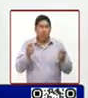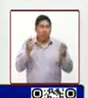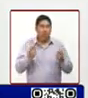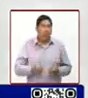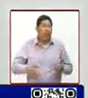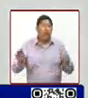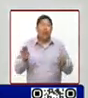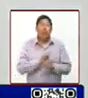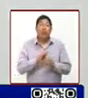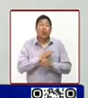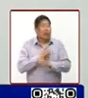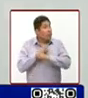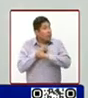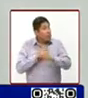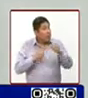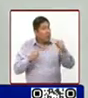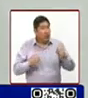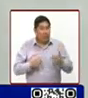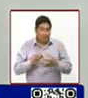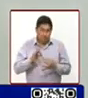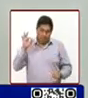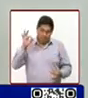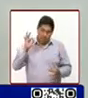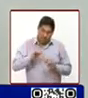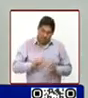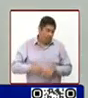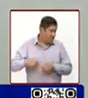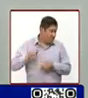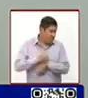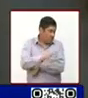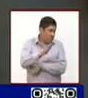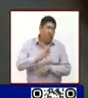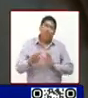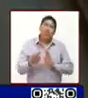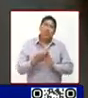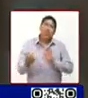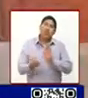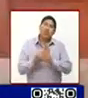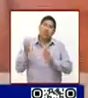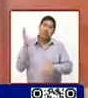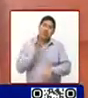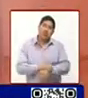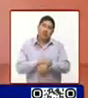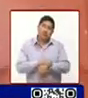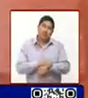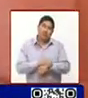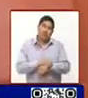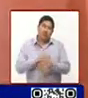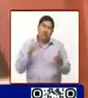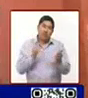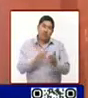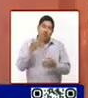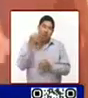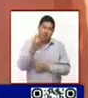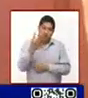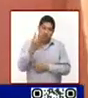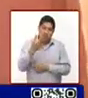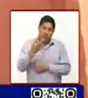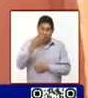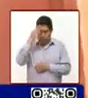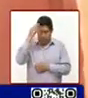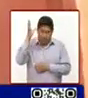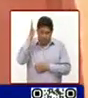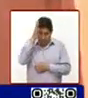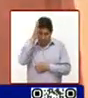inmediatamente el Ministerio Público emite las respectivas resoluciones de aprehensión contra los sindicados, quienes han